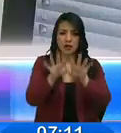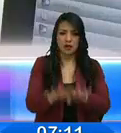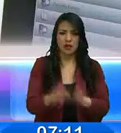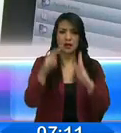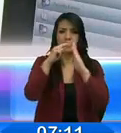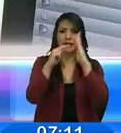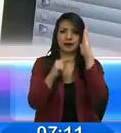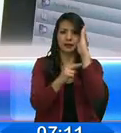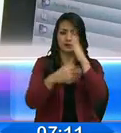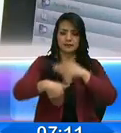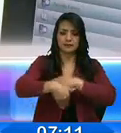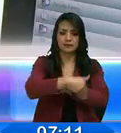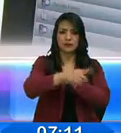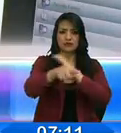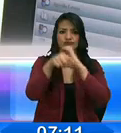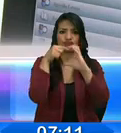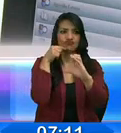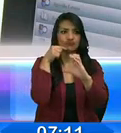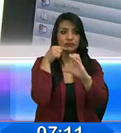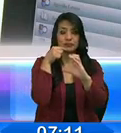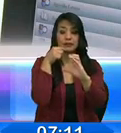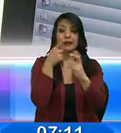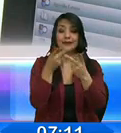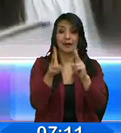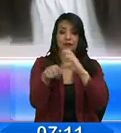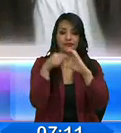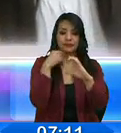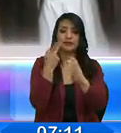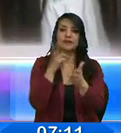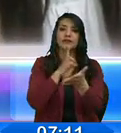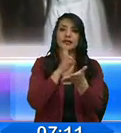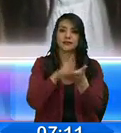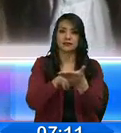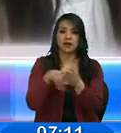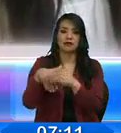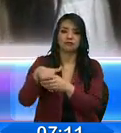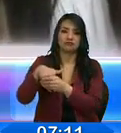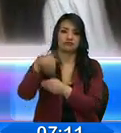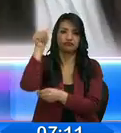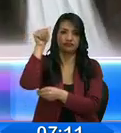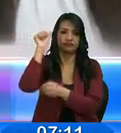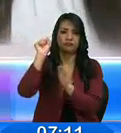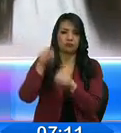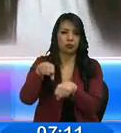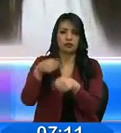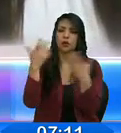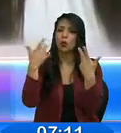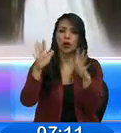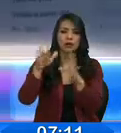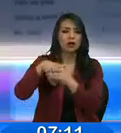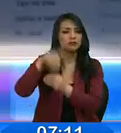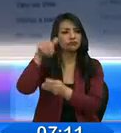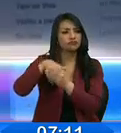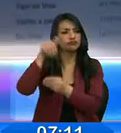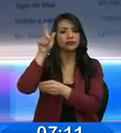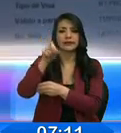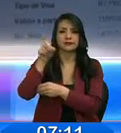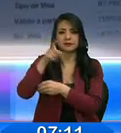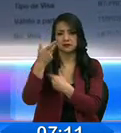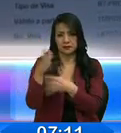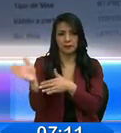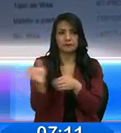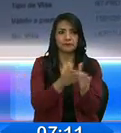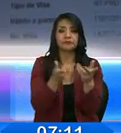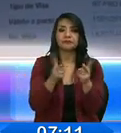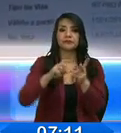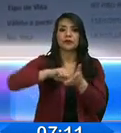una dirección de correo electrónico donde recibirá su visa, que podrá ser descargada e impresa las veces que sean necesarias. También accederá